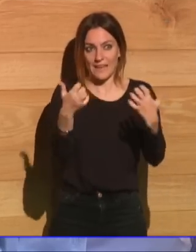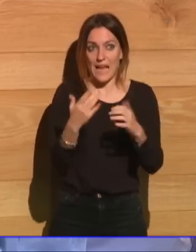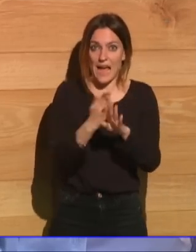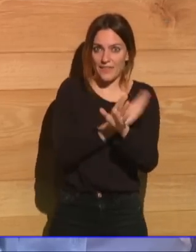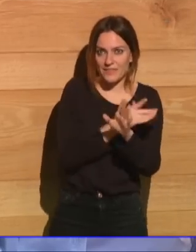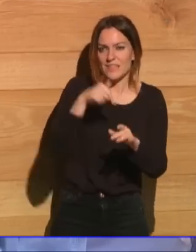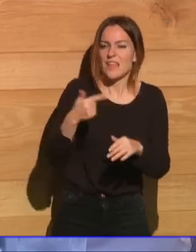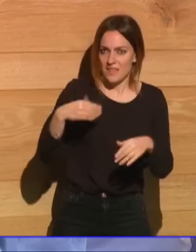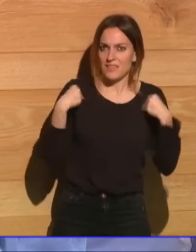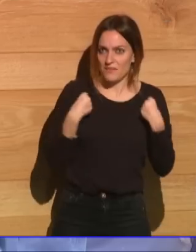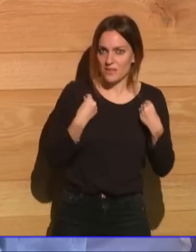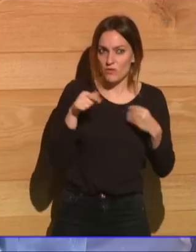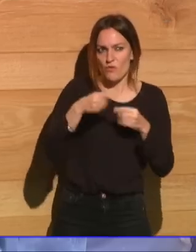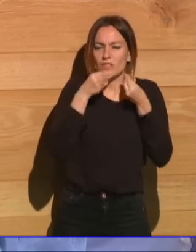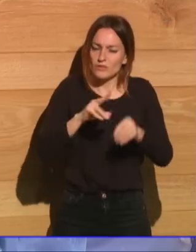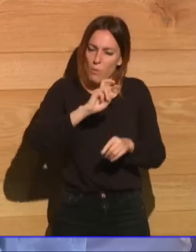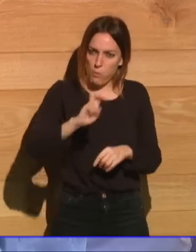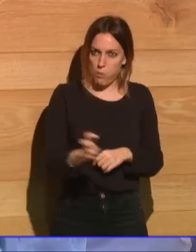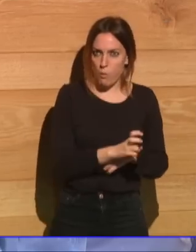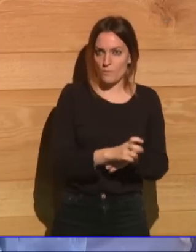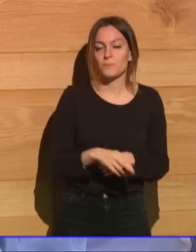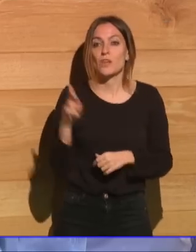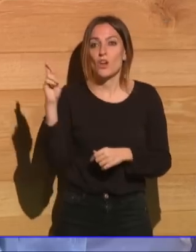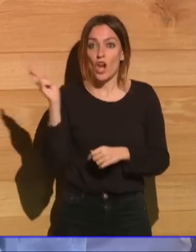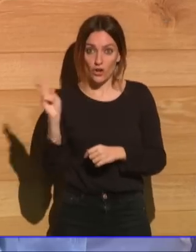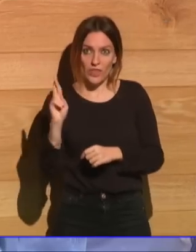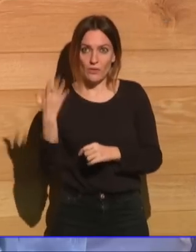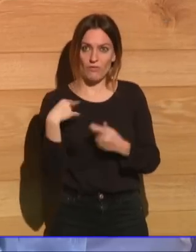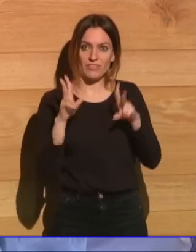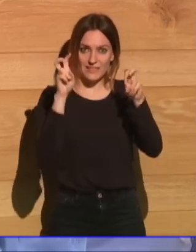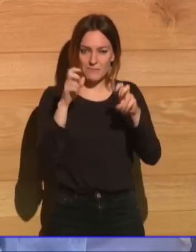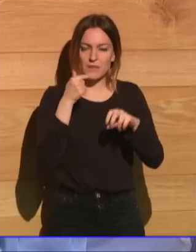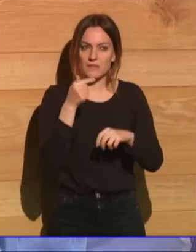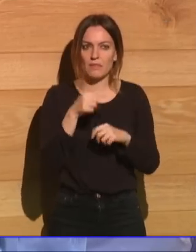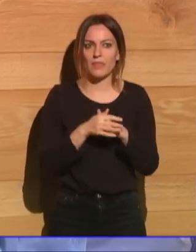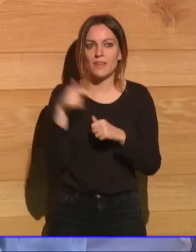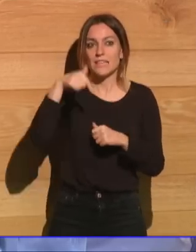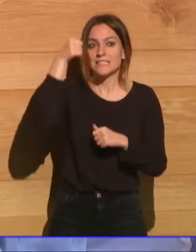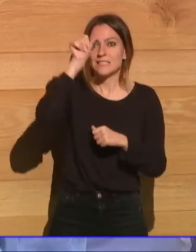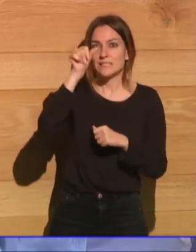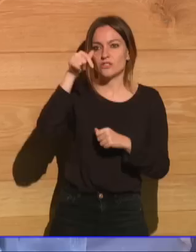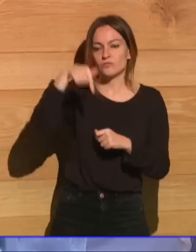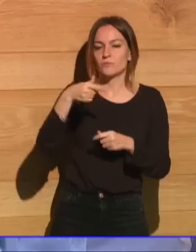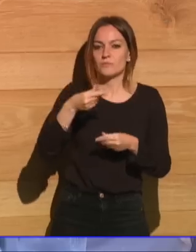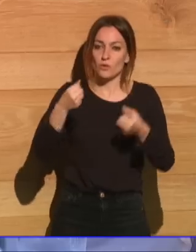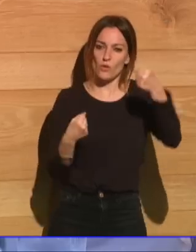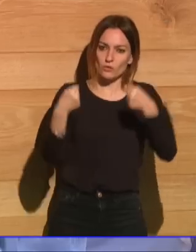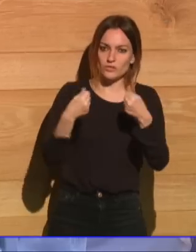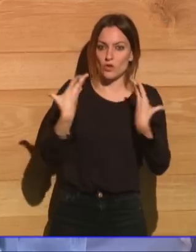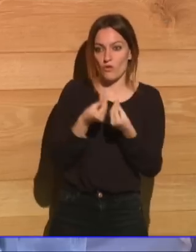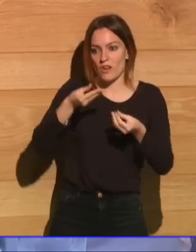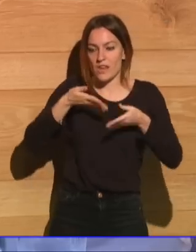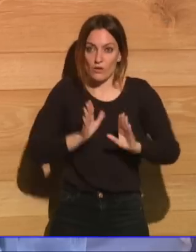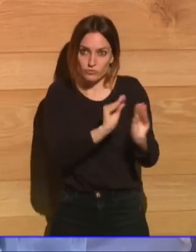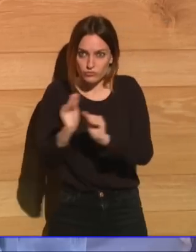aquí. El tema que ha abierto Rodrigo de el señor yendo en un coche y contándole historias a sus hijos.